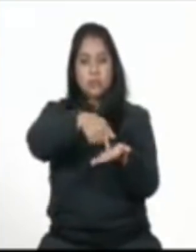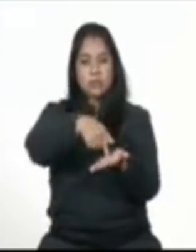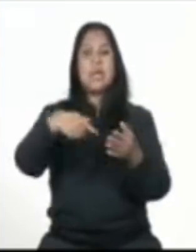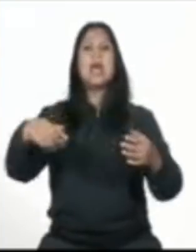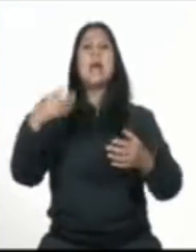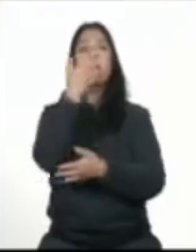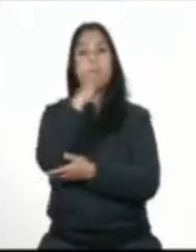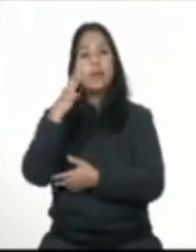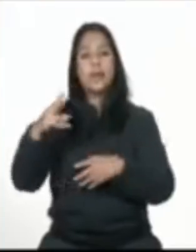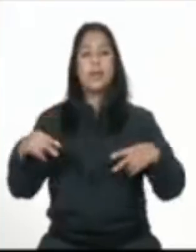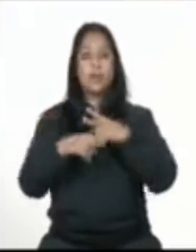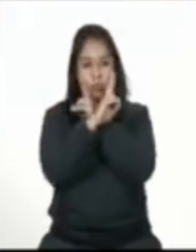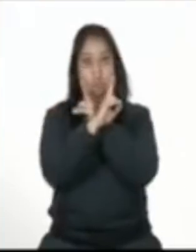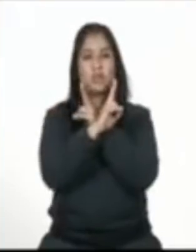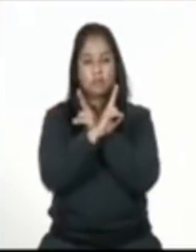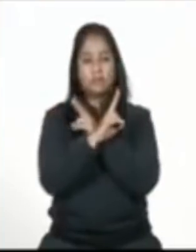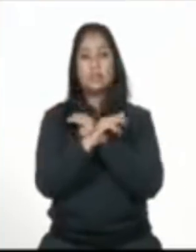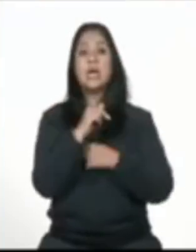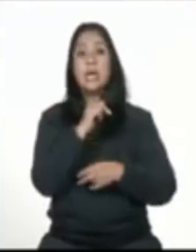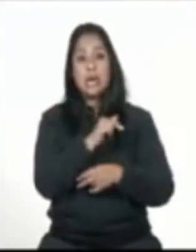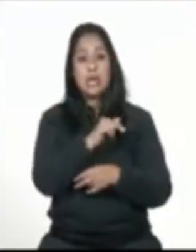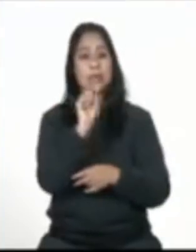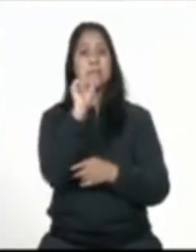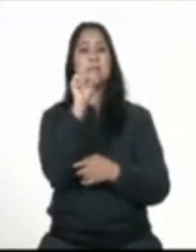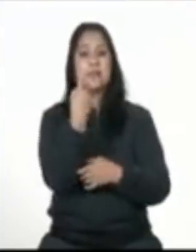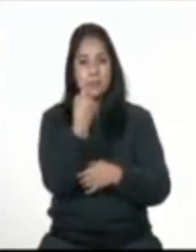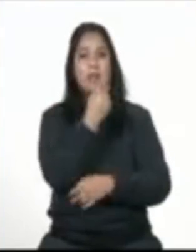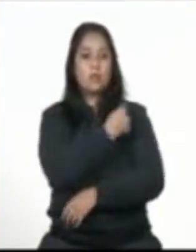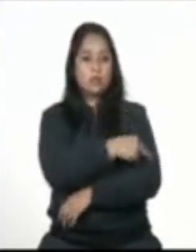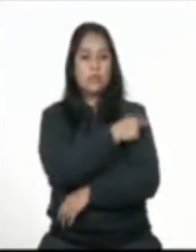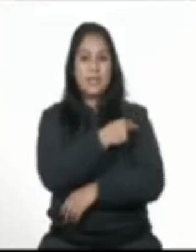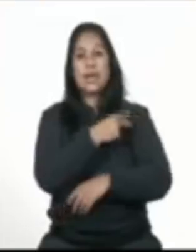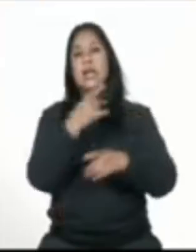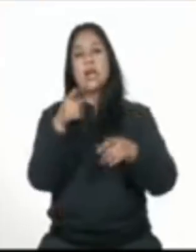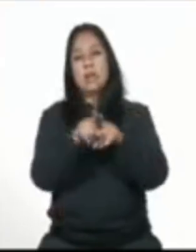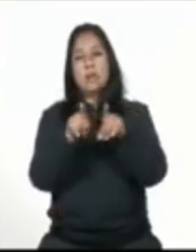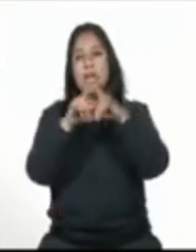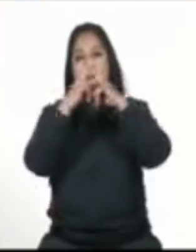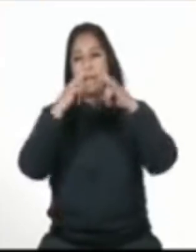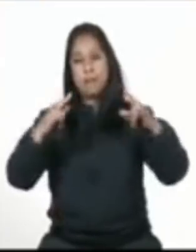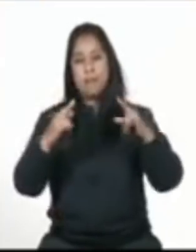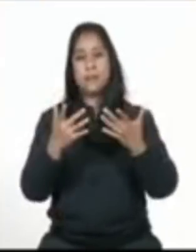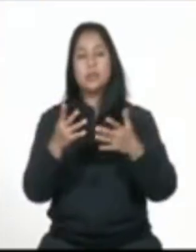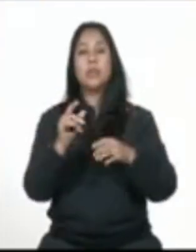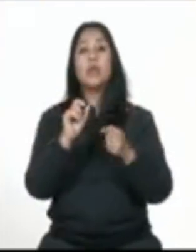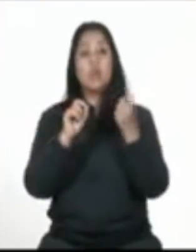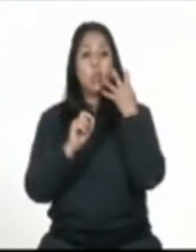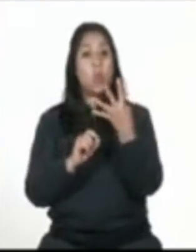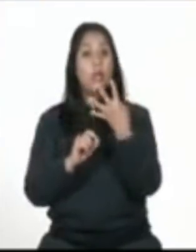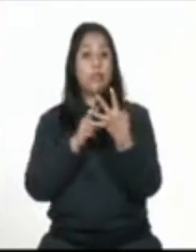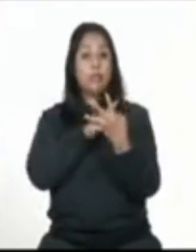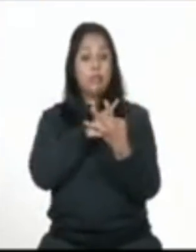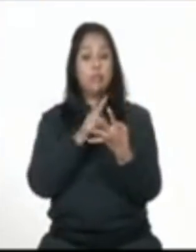Parque de la Industria. Va a ser un primer hospital de campaña, como les decía, de 4. El segundo